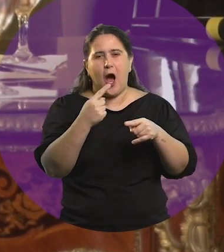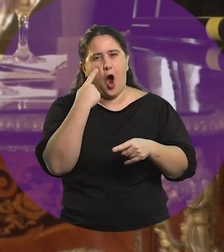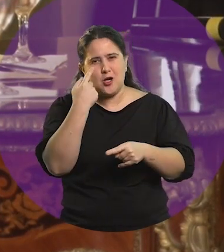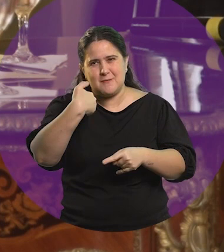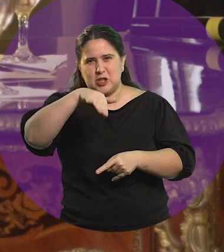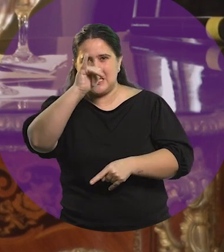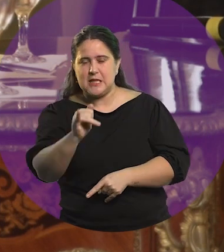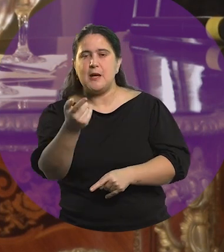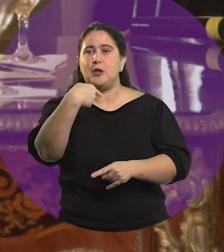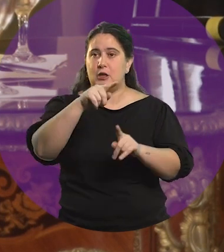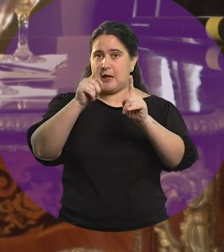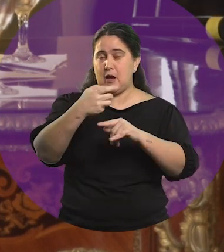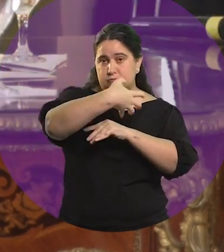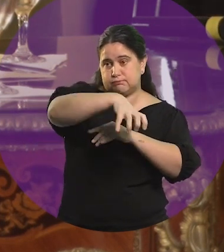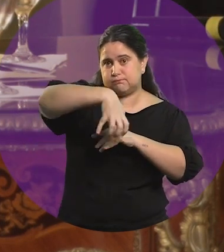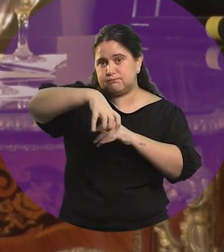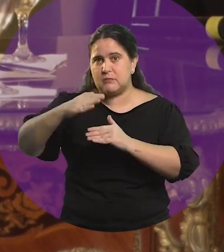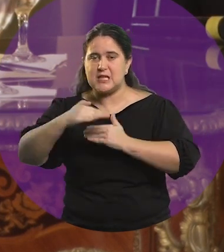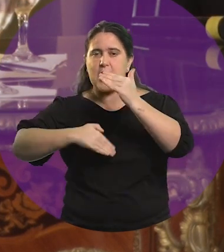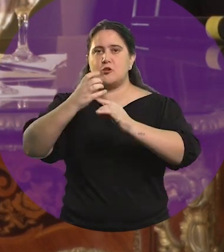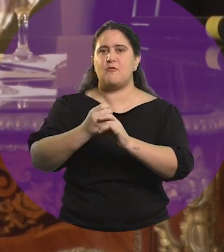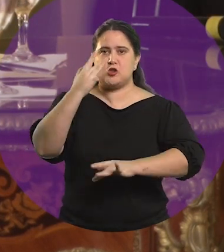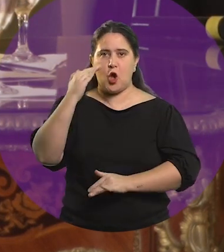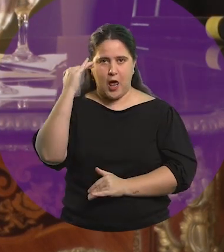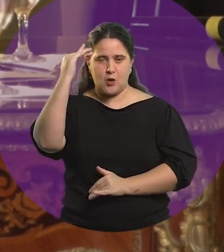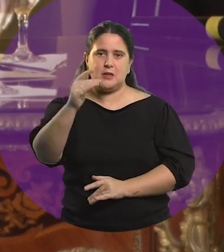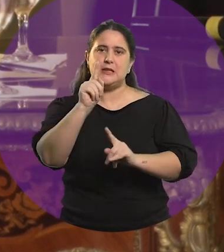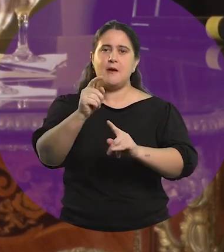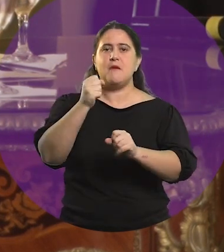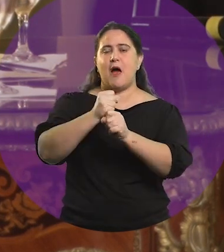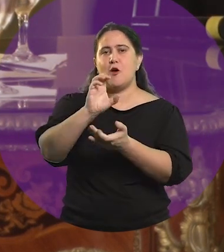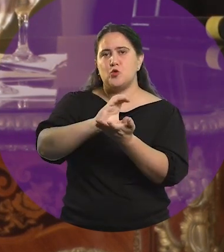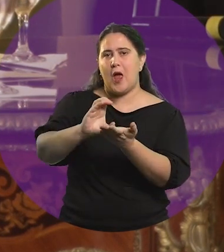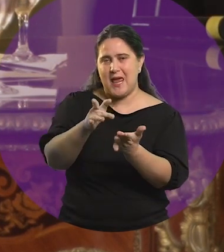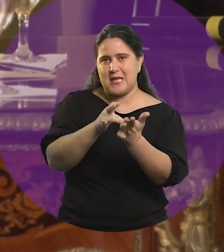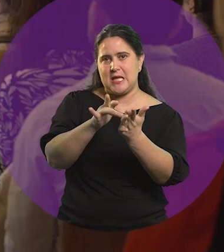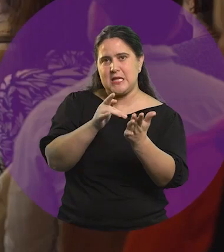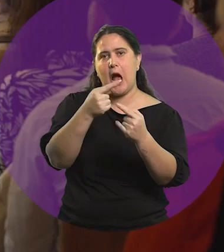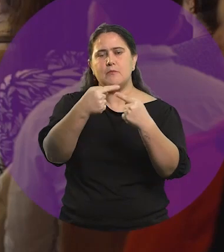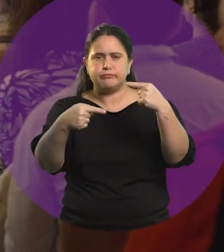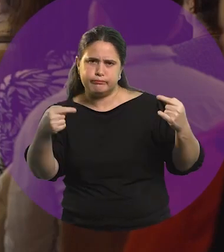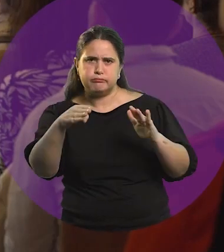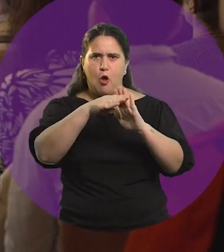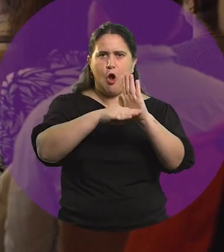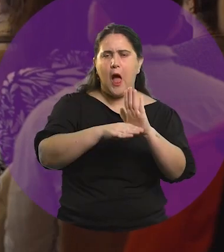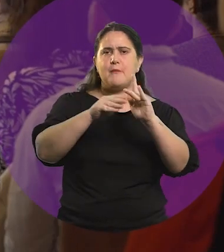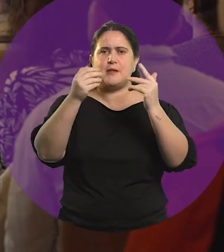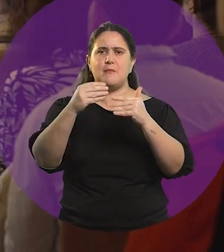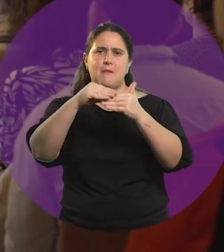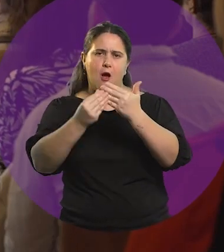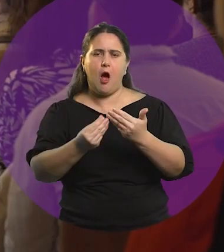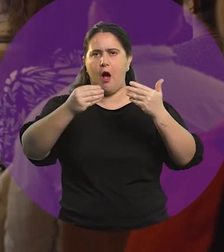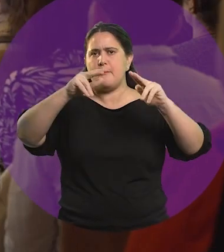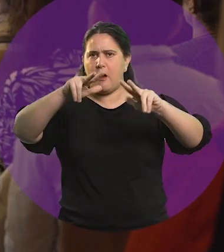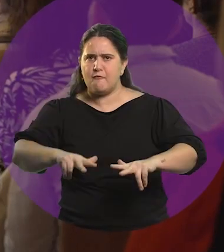conocidas, pero nosotros tenemos también áreas de desarrollo profesional docente, de trabajo en ciudadanía digital, distintos programas y